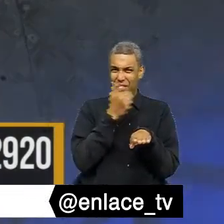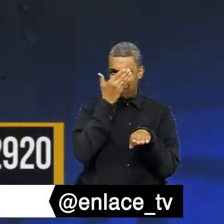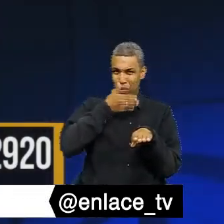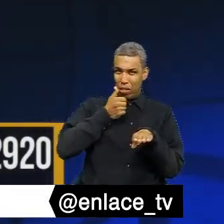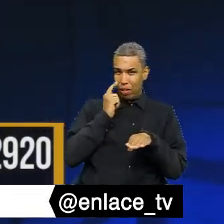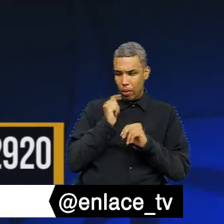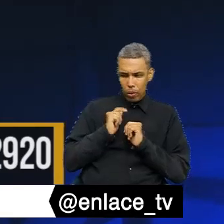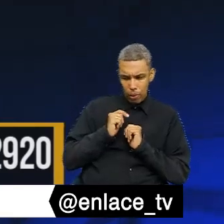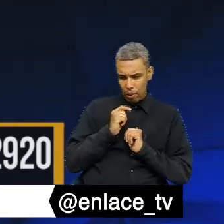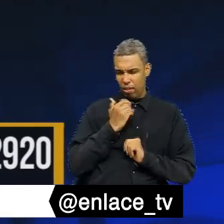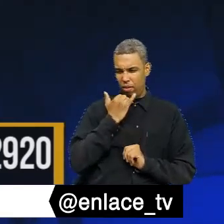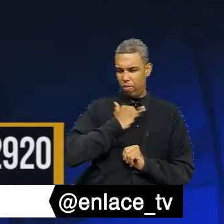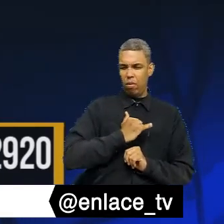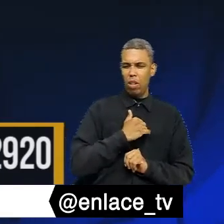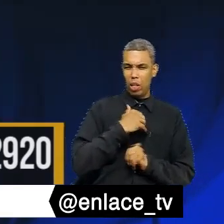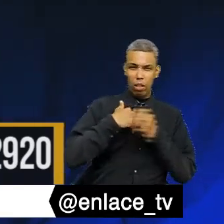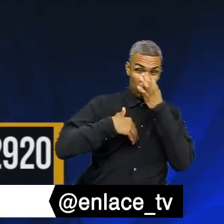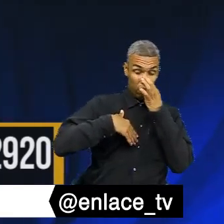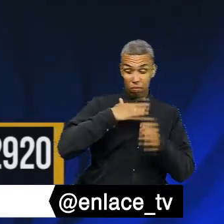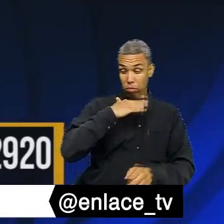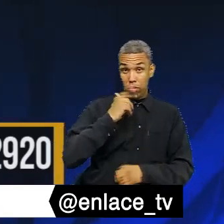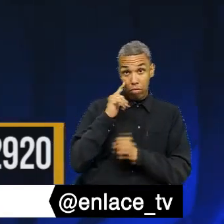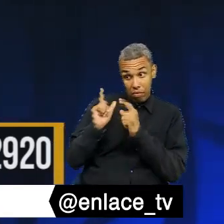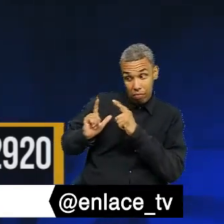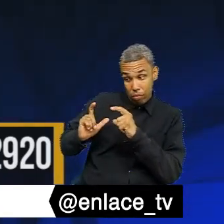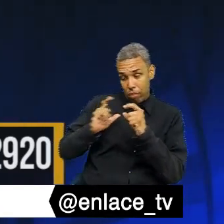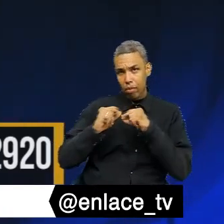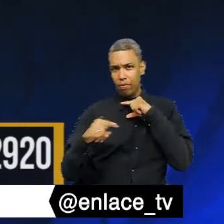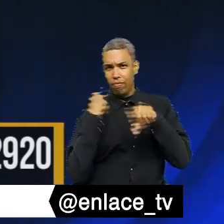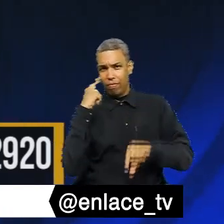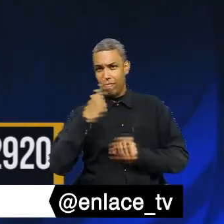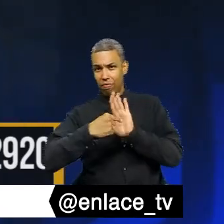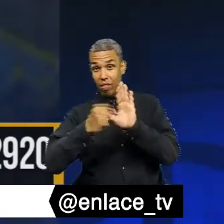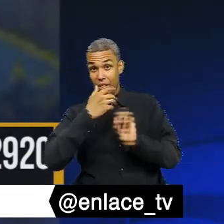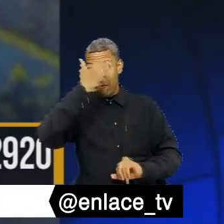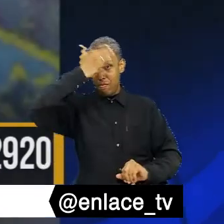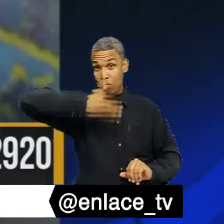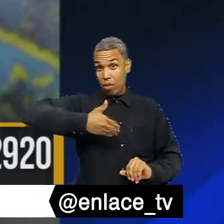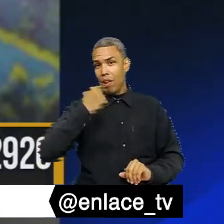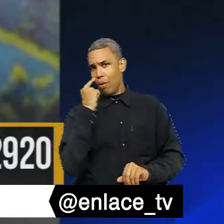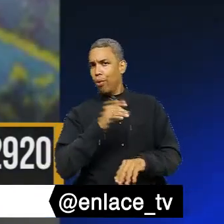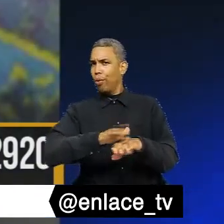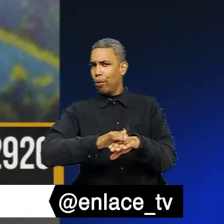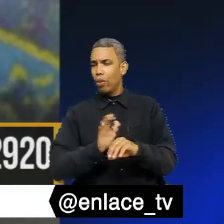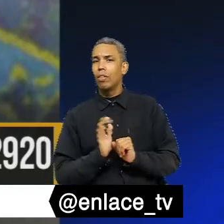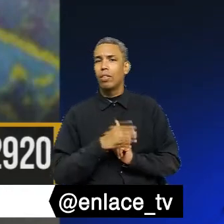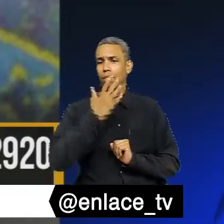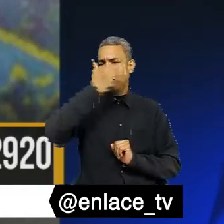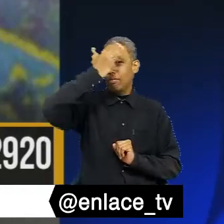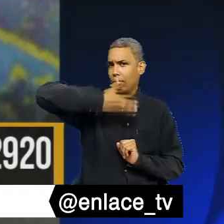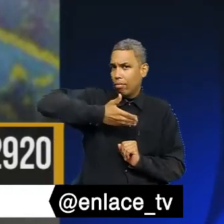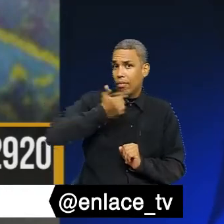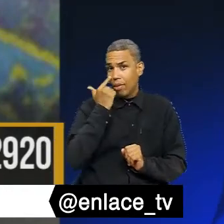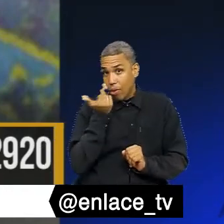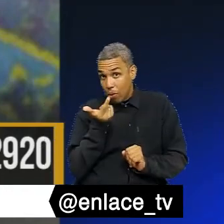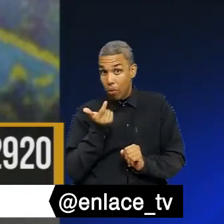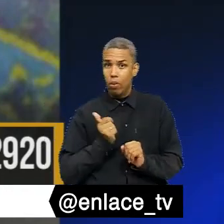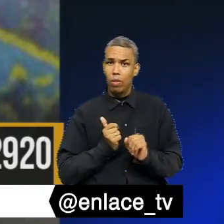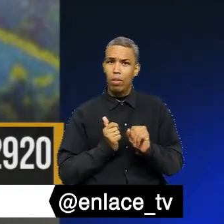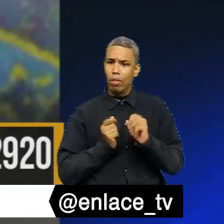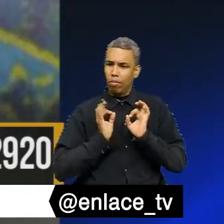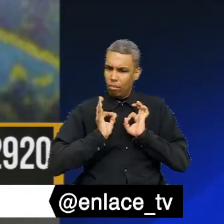y aseguran que hasta mal olor se percibe en el ambiente de esta buseta. El llamado a los conductores del servicio público en Barranca Bermeja para que presten un